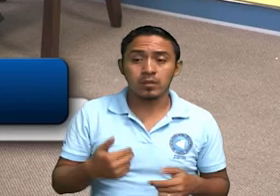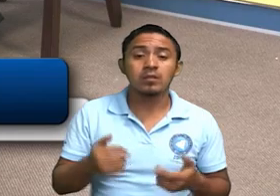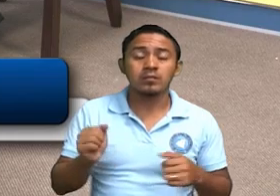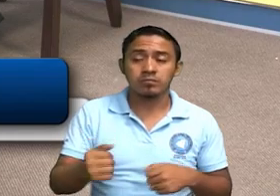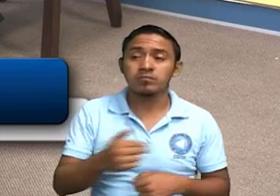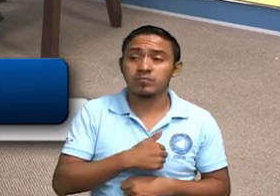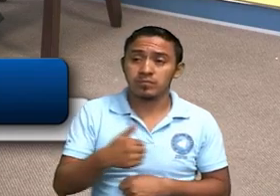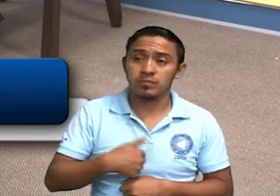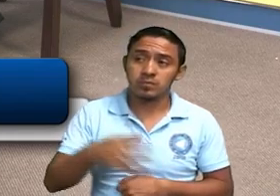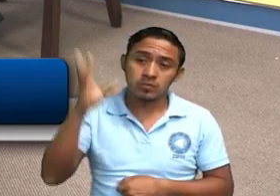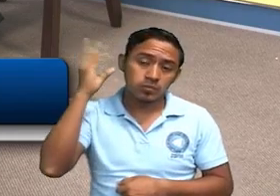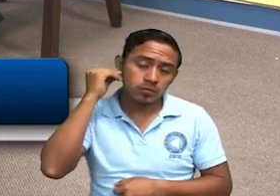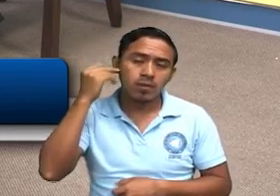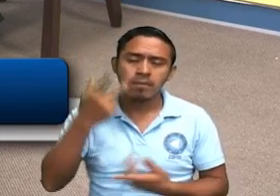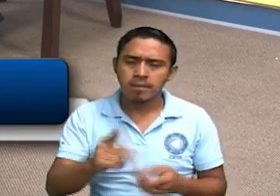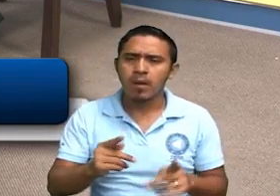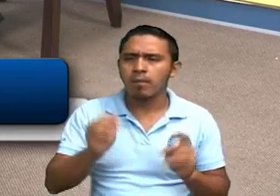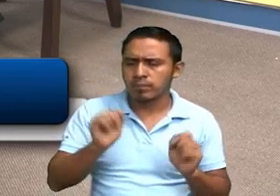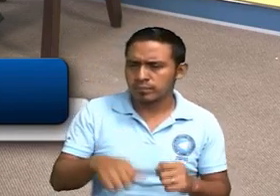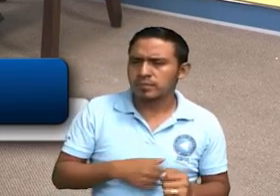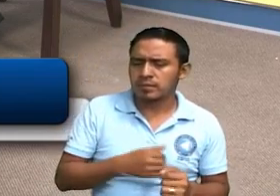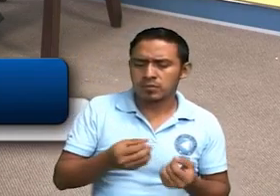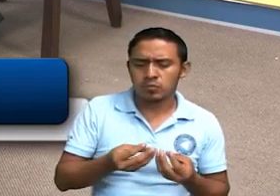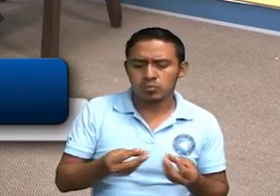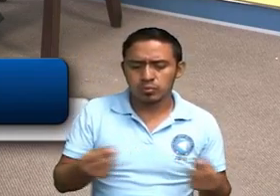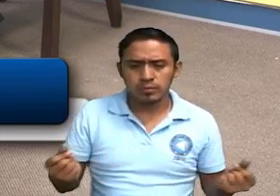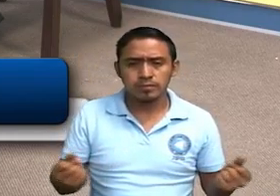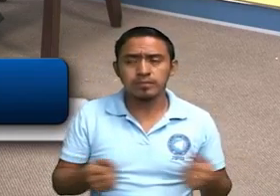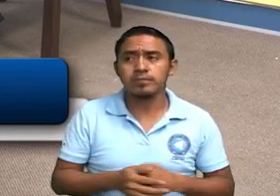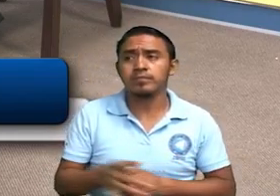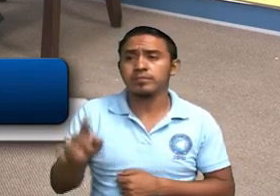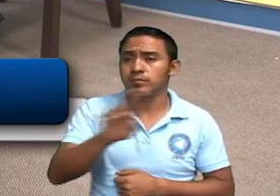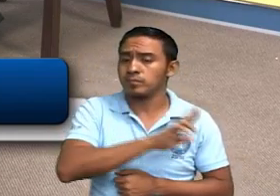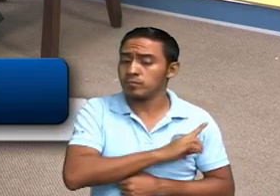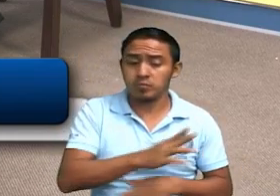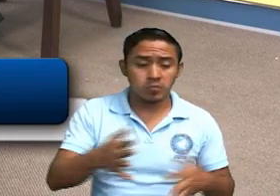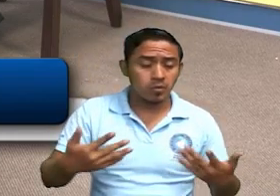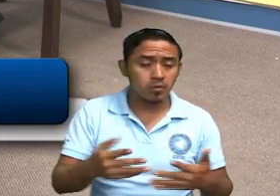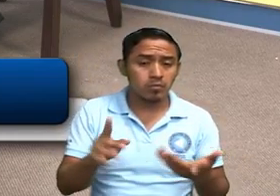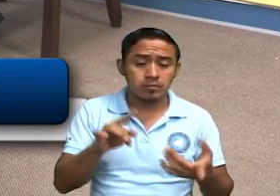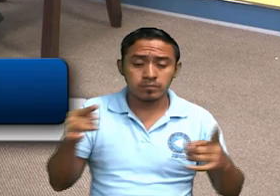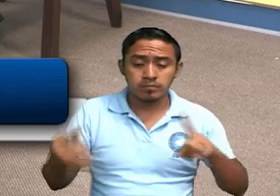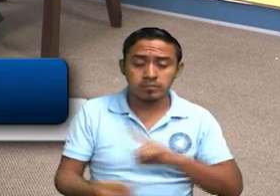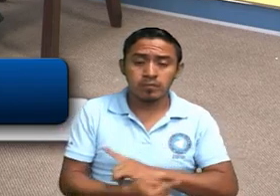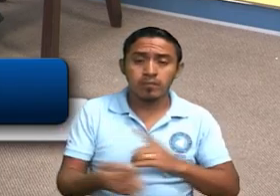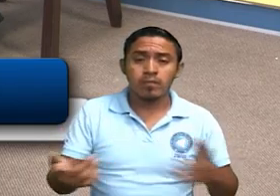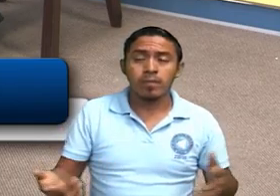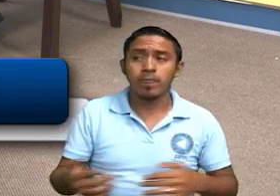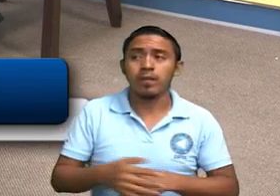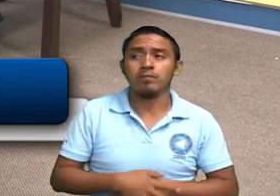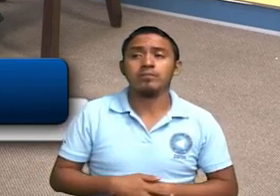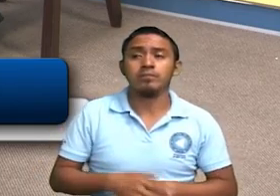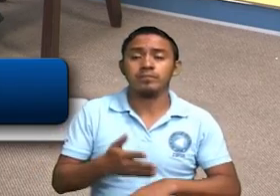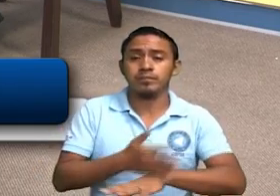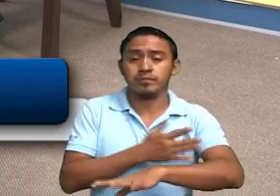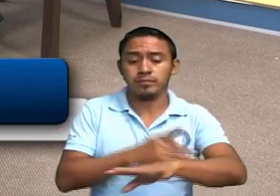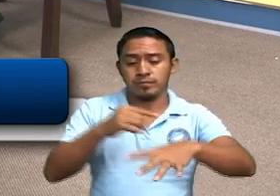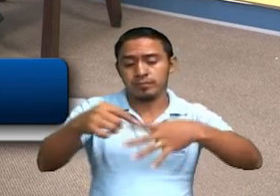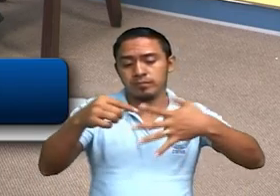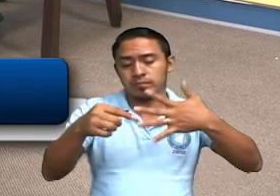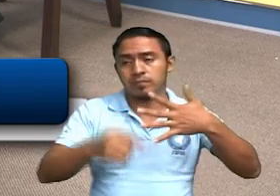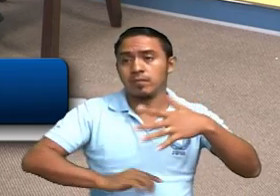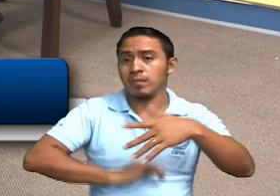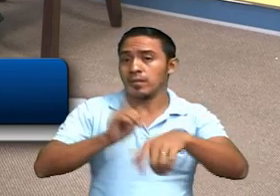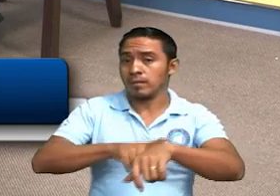sordera, pero es reversible esto. Lo que no es reversible es aquellas que mencionábamos durante